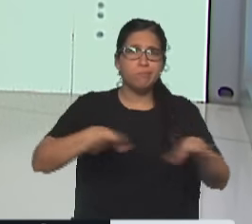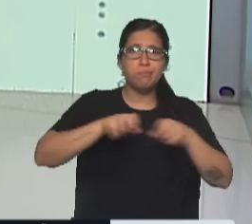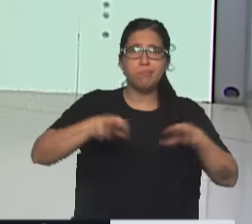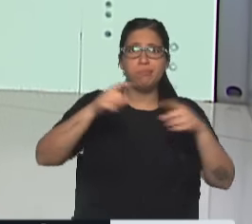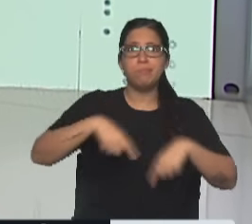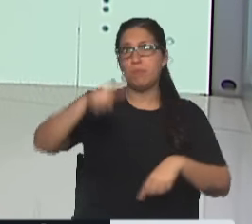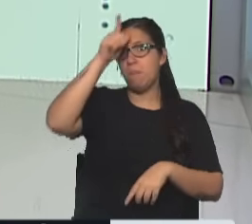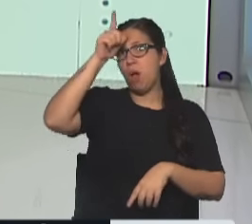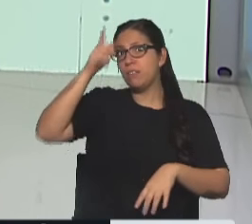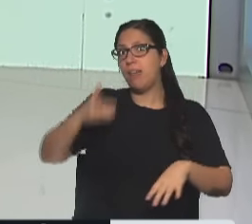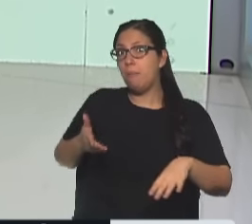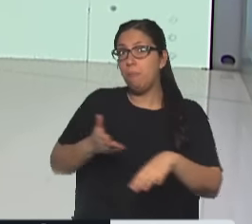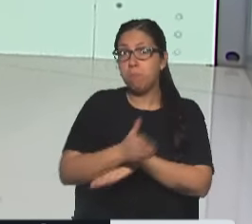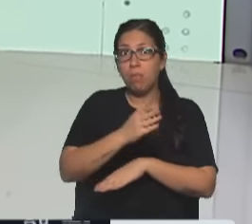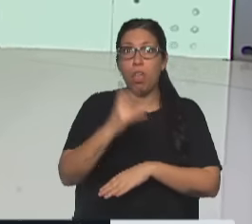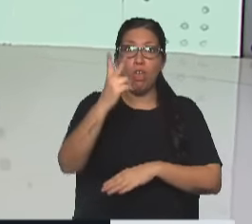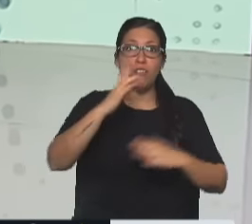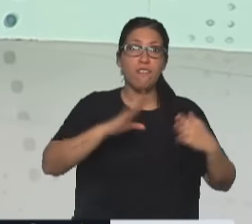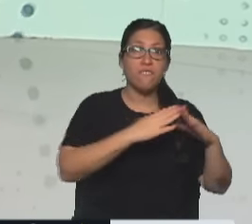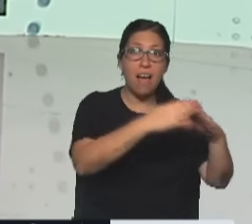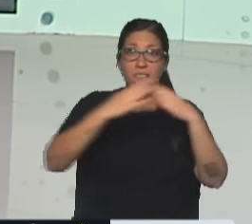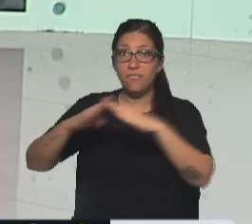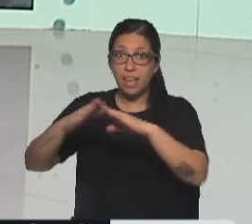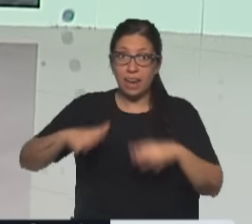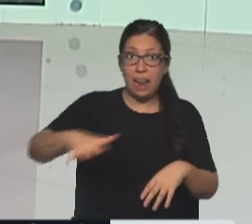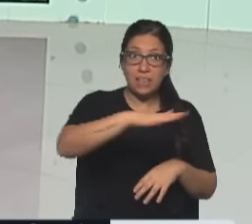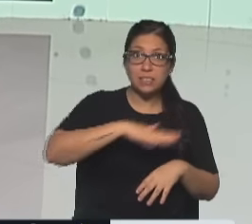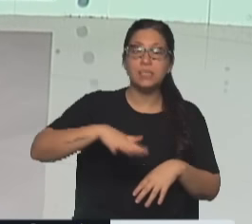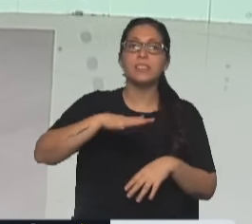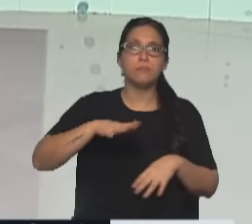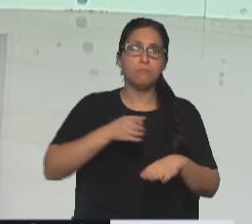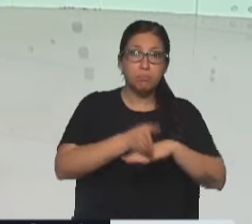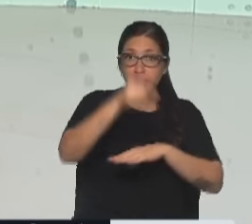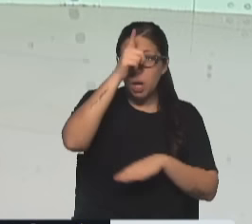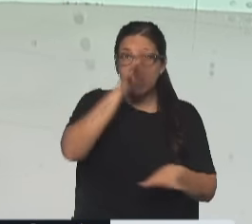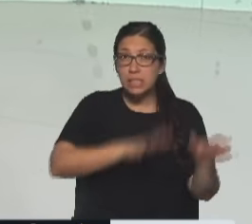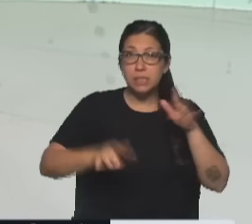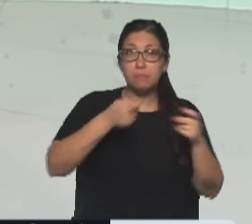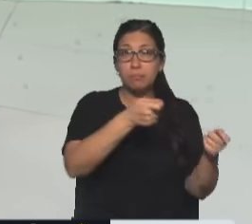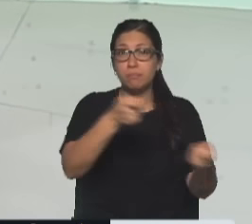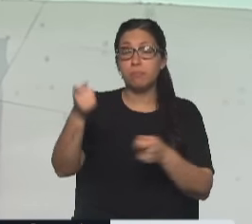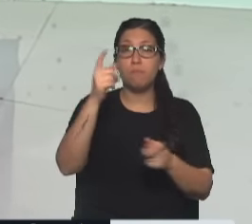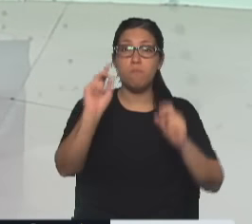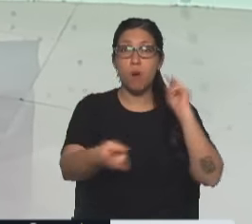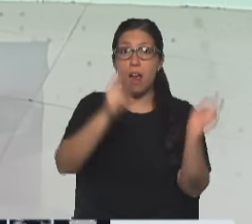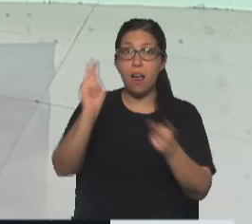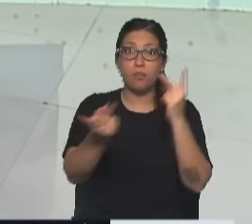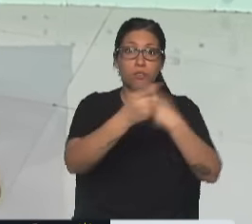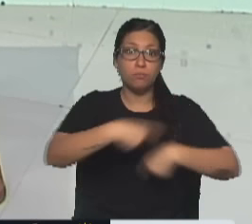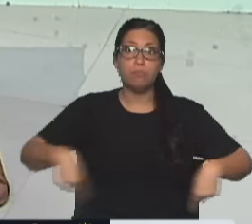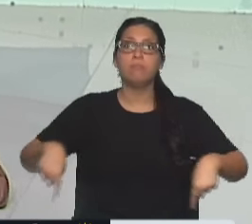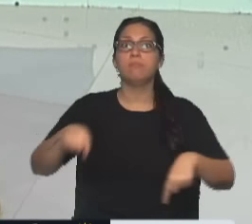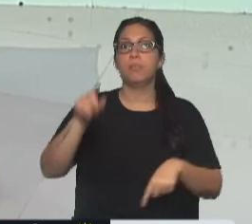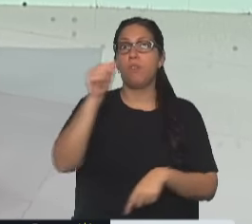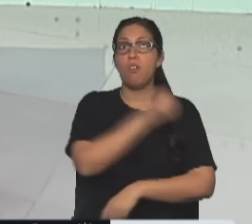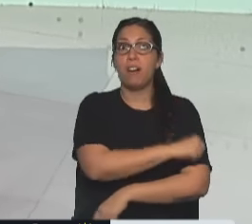operativo policial en 2 favelas de Río de Janeiro con más de 100 muertos y una crisis política entre el gobernador de Río de Janeiro